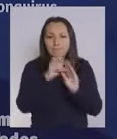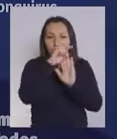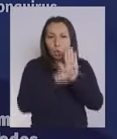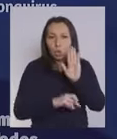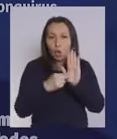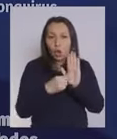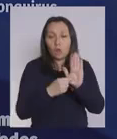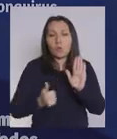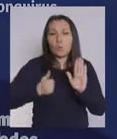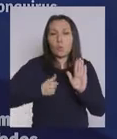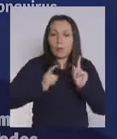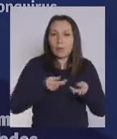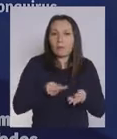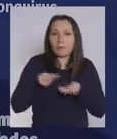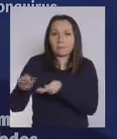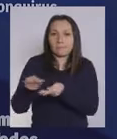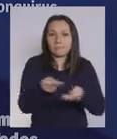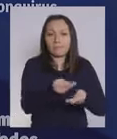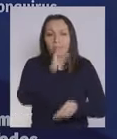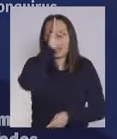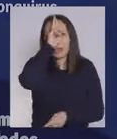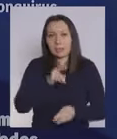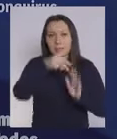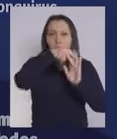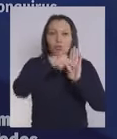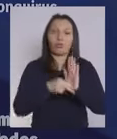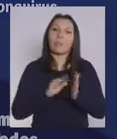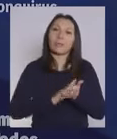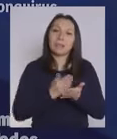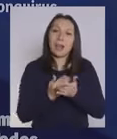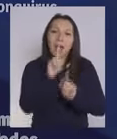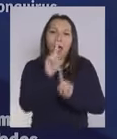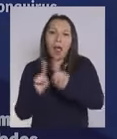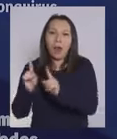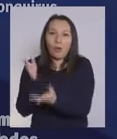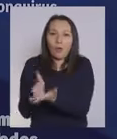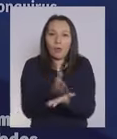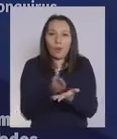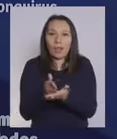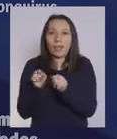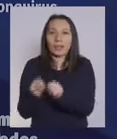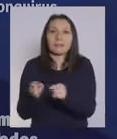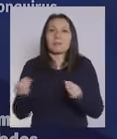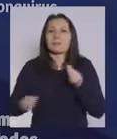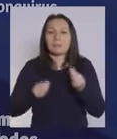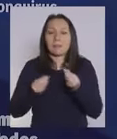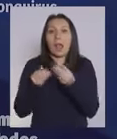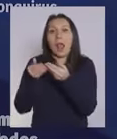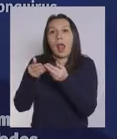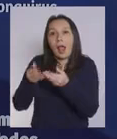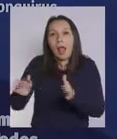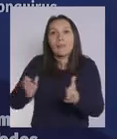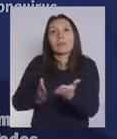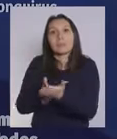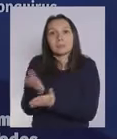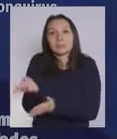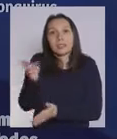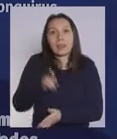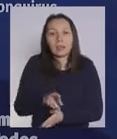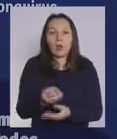hacerlos cumplir, obviamente, para que se respeten las normas sanitarias en aquellas escuelas que vayan a ser abiertas. Lo